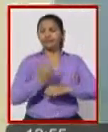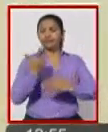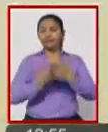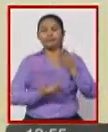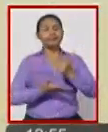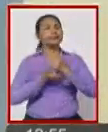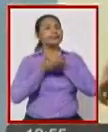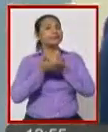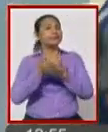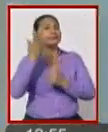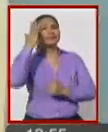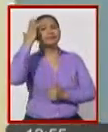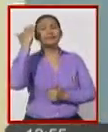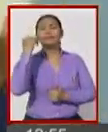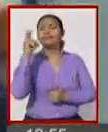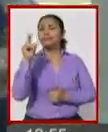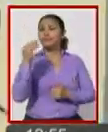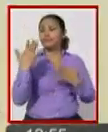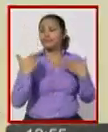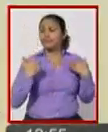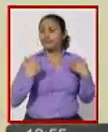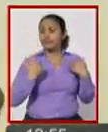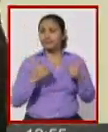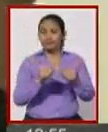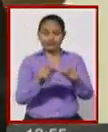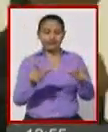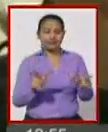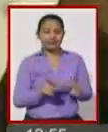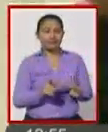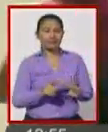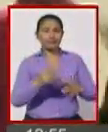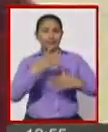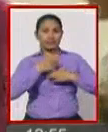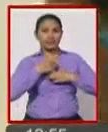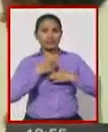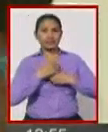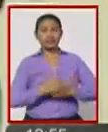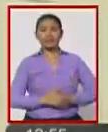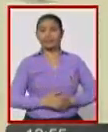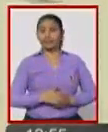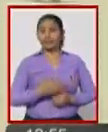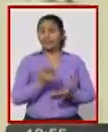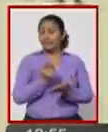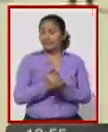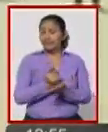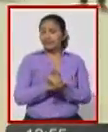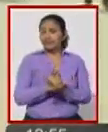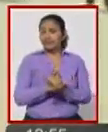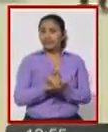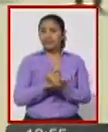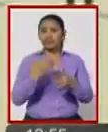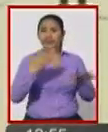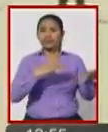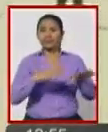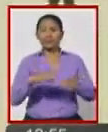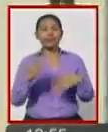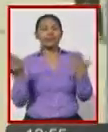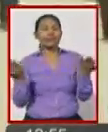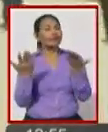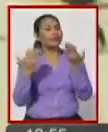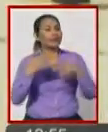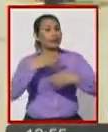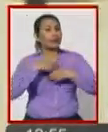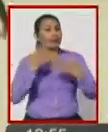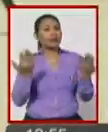la cobertura porque no nos dan ese espacio por reclamar. Así intimidándonos nos están haciendo. ¿Dónde